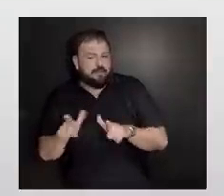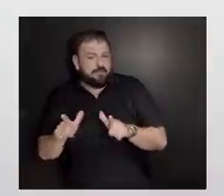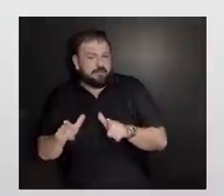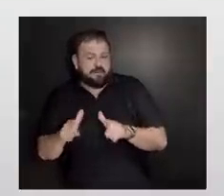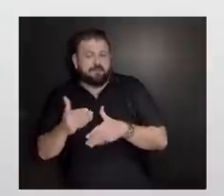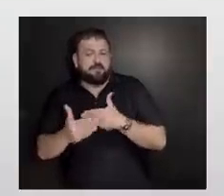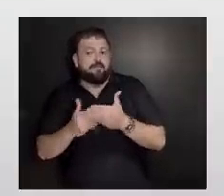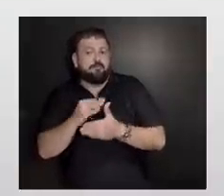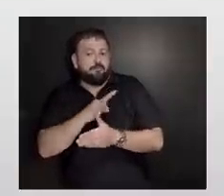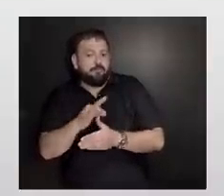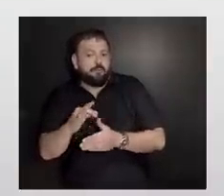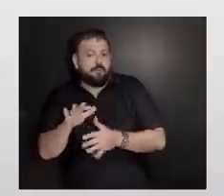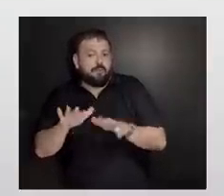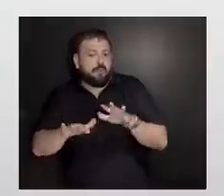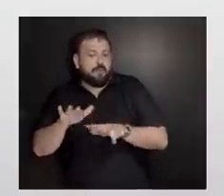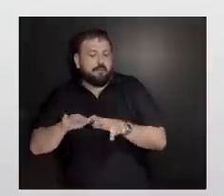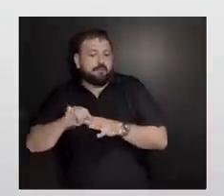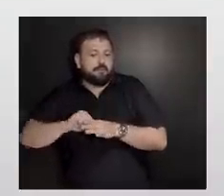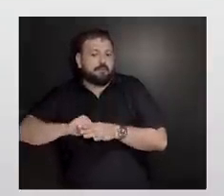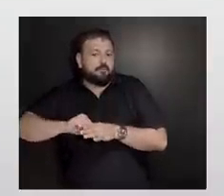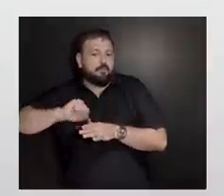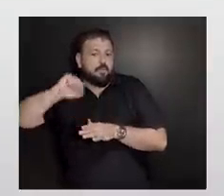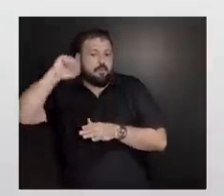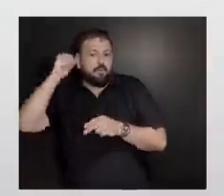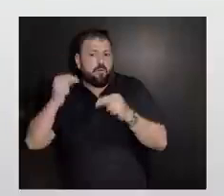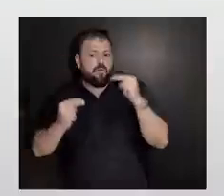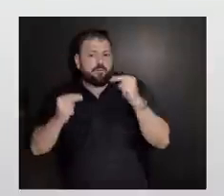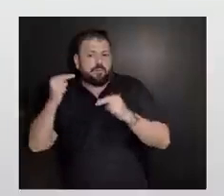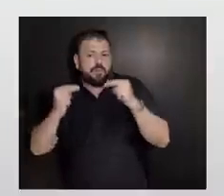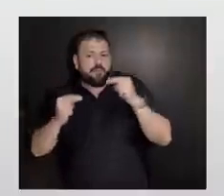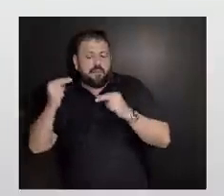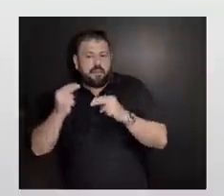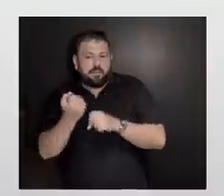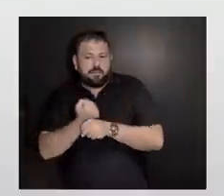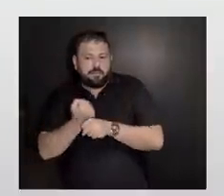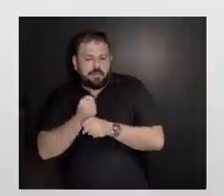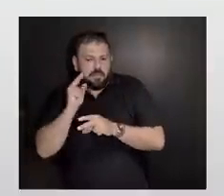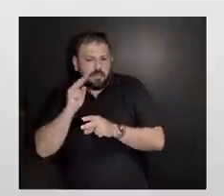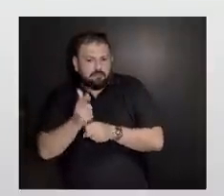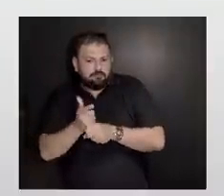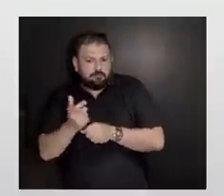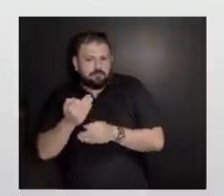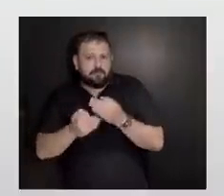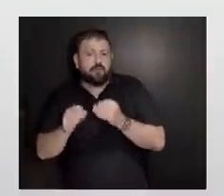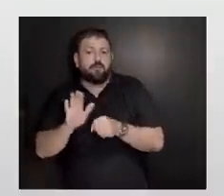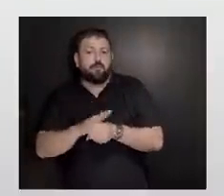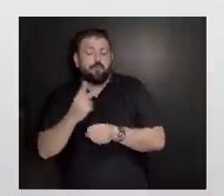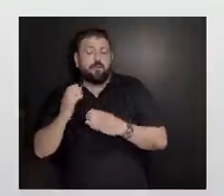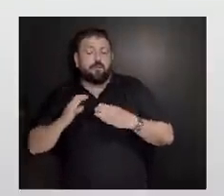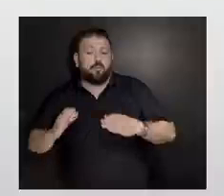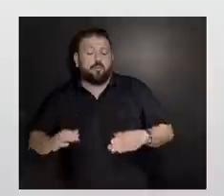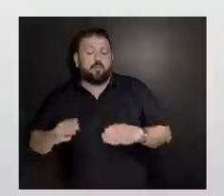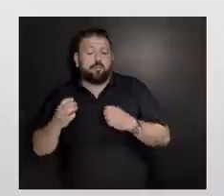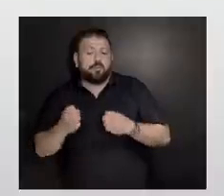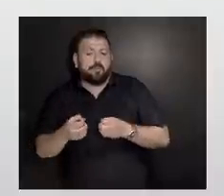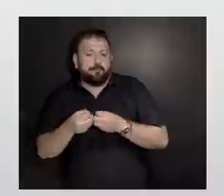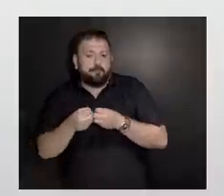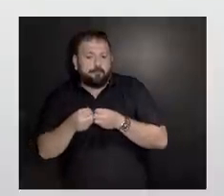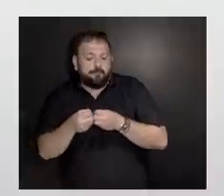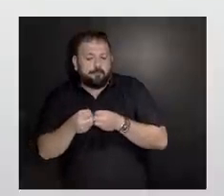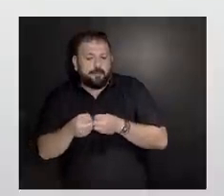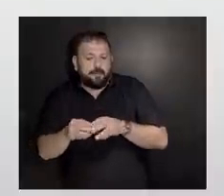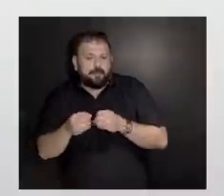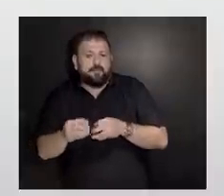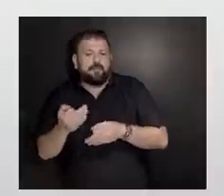un incremento en los niveles circulantes de glucosa en sangre porque nuestro cuerpo está perdiendo como nuestro cuerpo empieza a